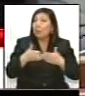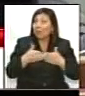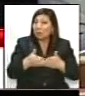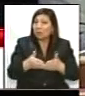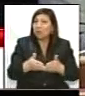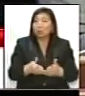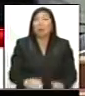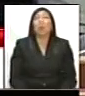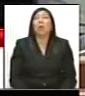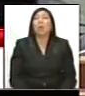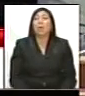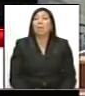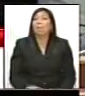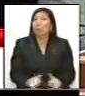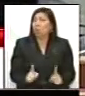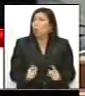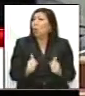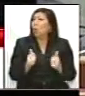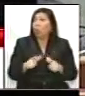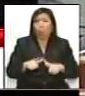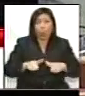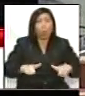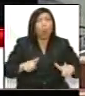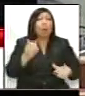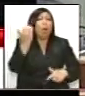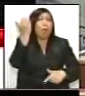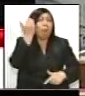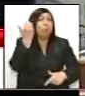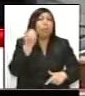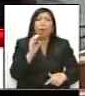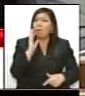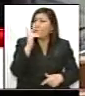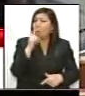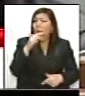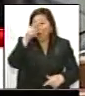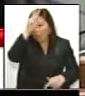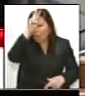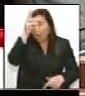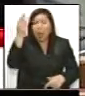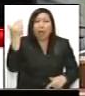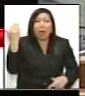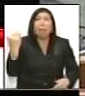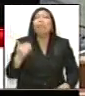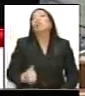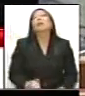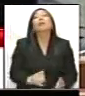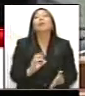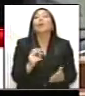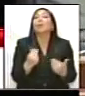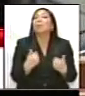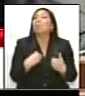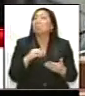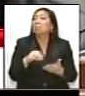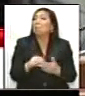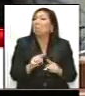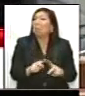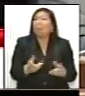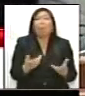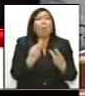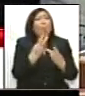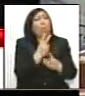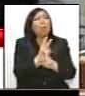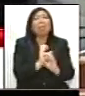Humay, es una excelente arquitectura inca que no se da a valer, y tan es así